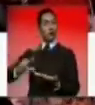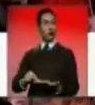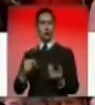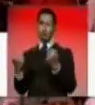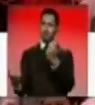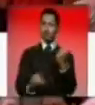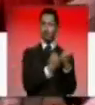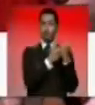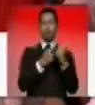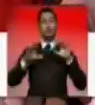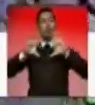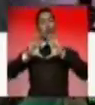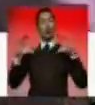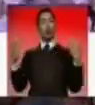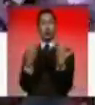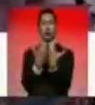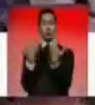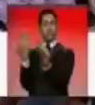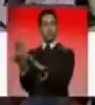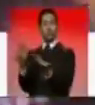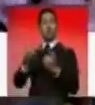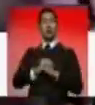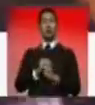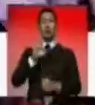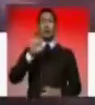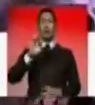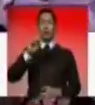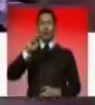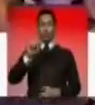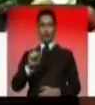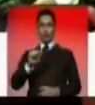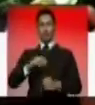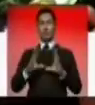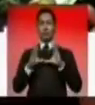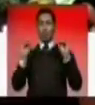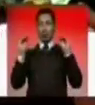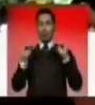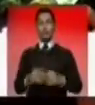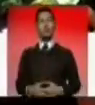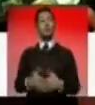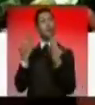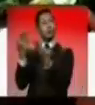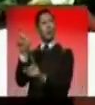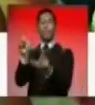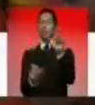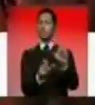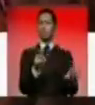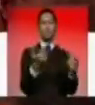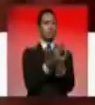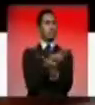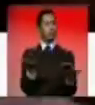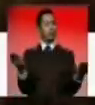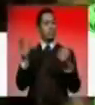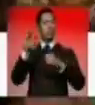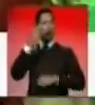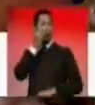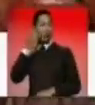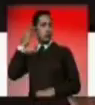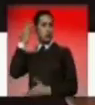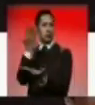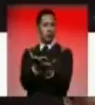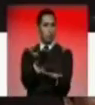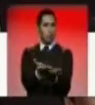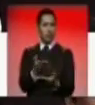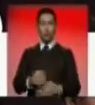el Coliseo de Tena, los graderíos llenos y los líderes de todas las nacionalidades indígenas de la Amazonía con sus